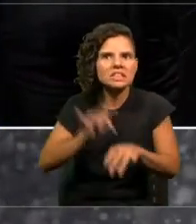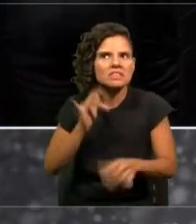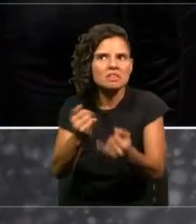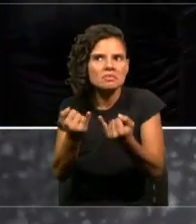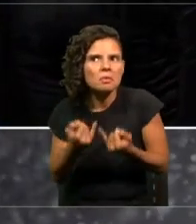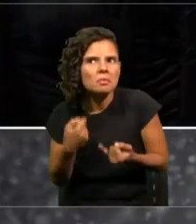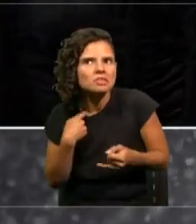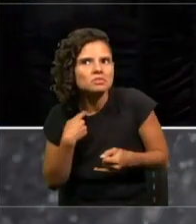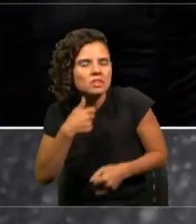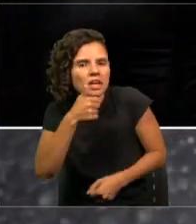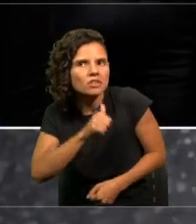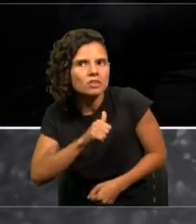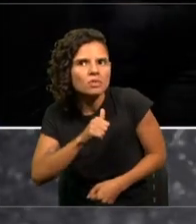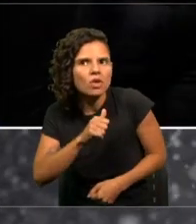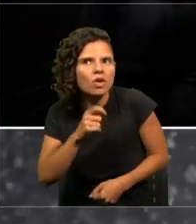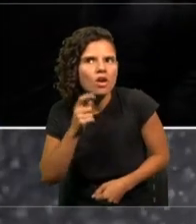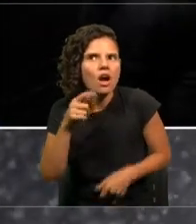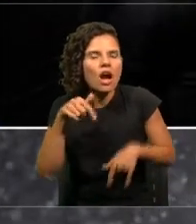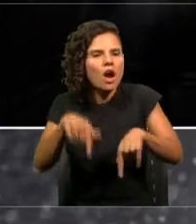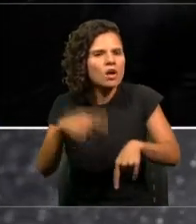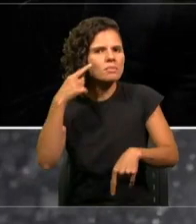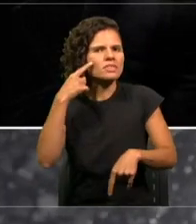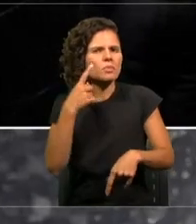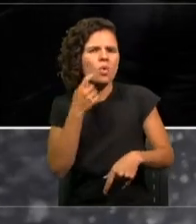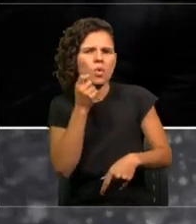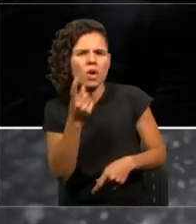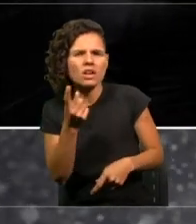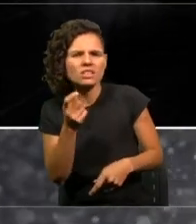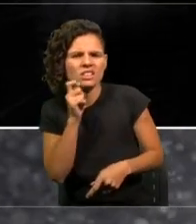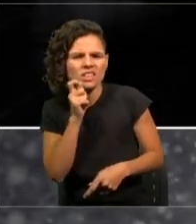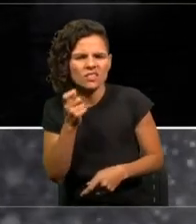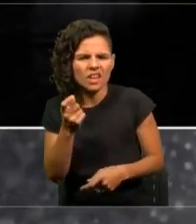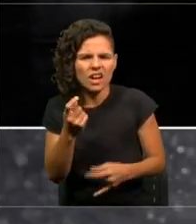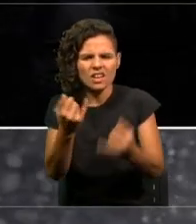lo que es el tratamiento de datos